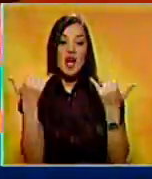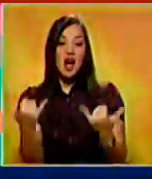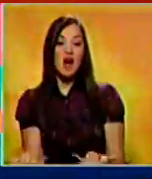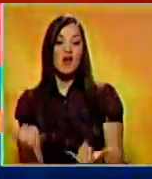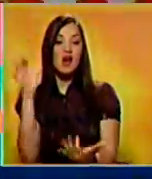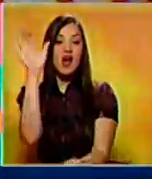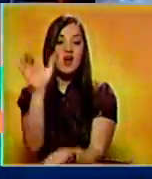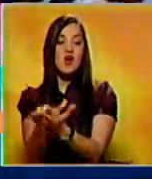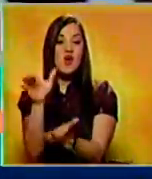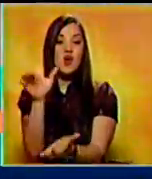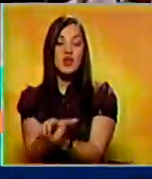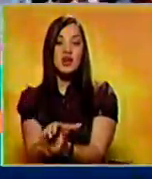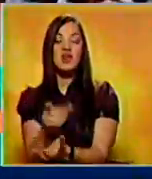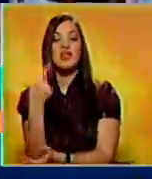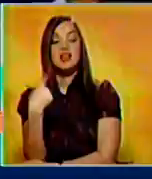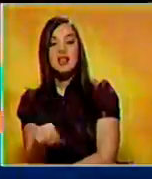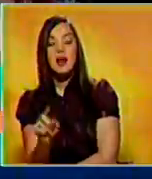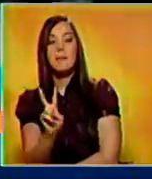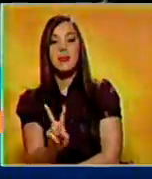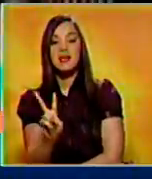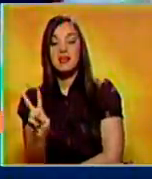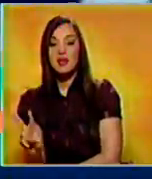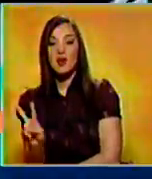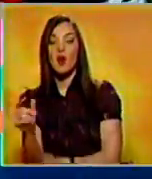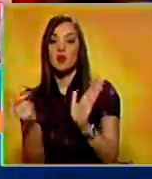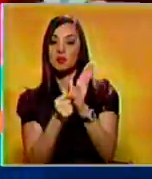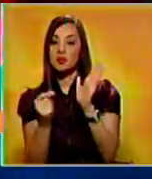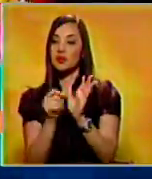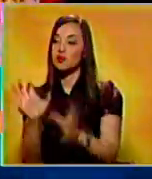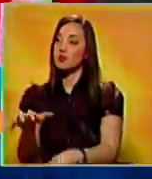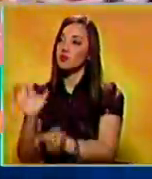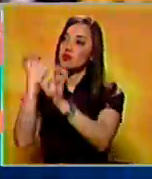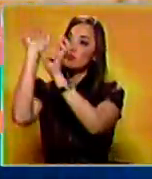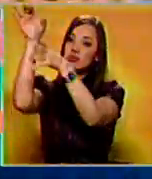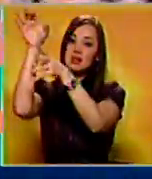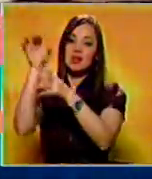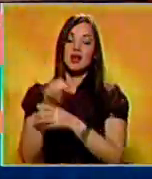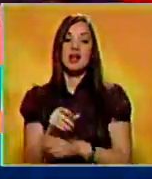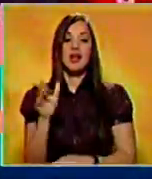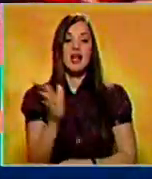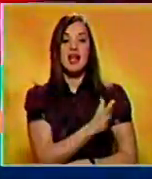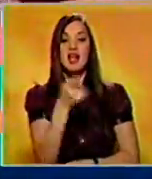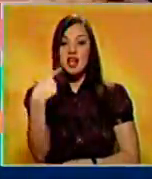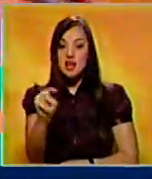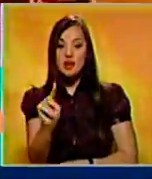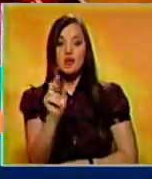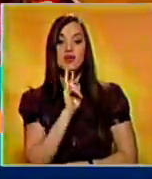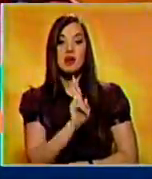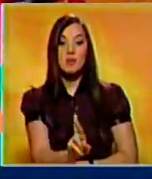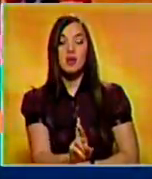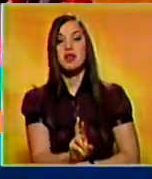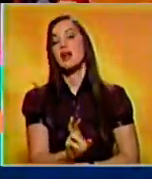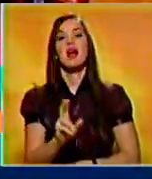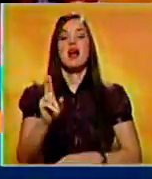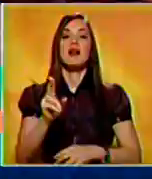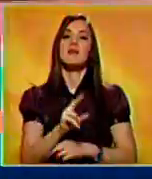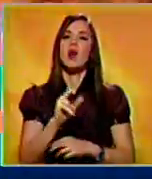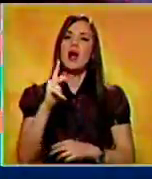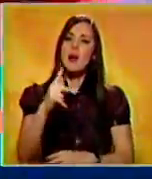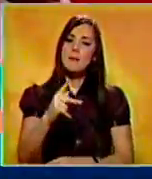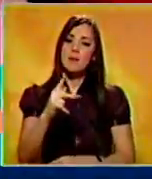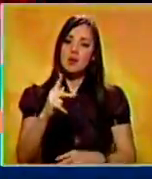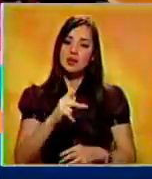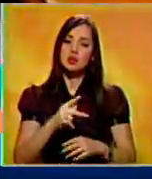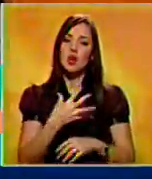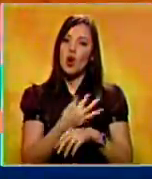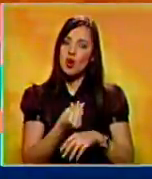Carelliot aportó 20 puntos con 3 rebotes y 1 asistencia. En otros resultados de esta jornada de la LPB, en Puerto Ordaz, Gigantes de Guayana